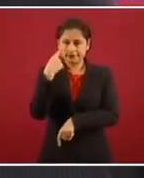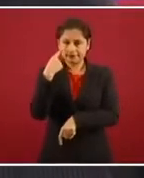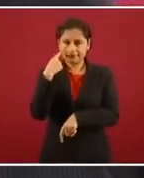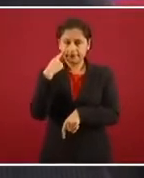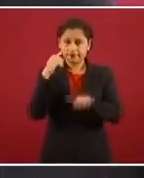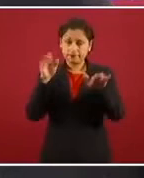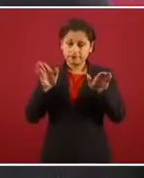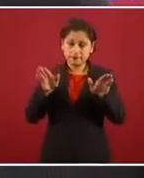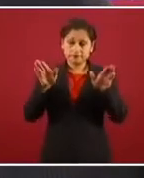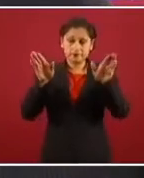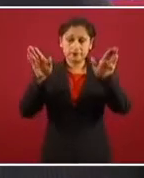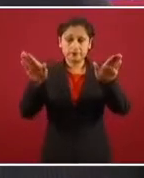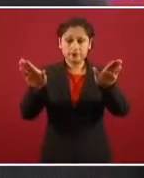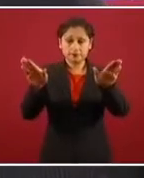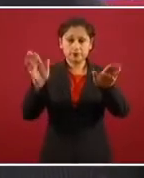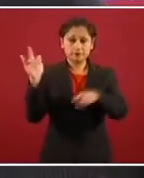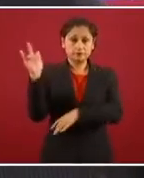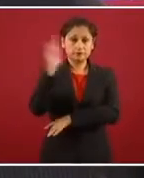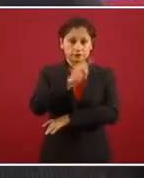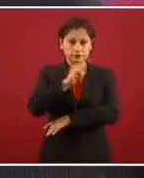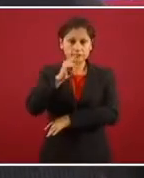Texcoco iba a costar,